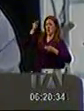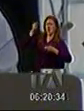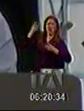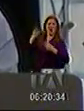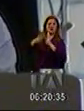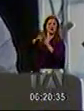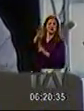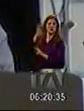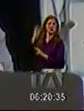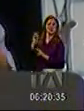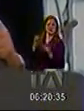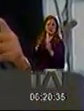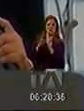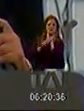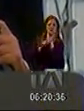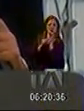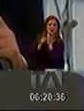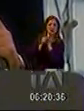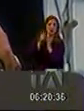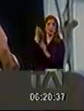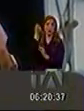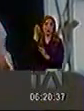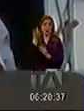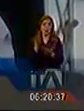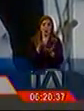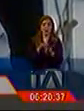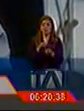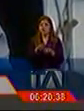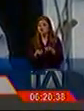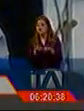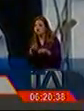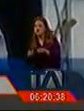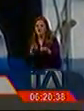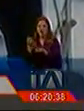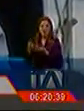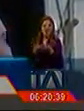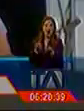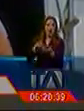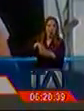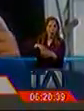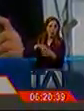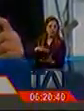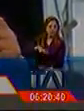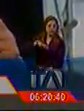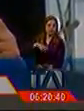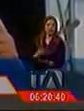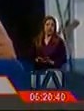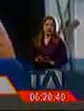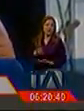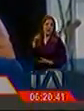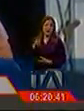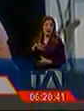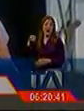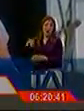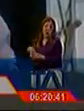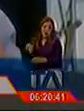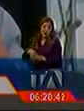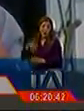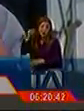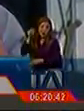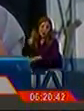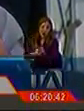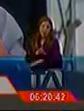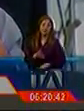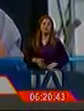40 ministerios, que había plata, ¿no? Que había plata. ¿Por qué no guardaron, pues? ¿Por qué